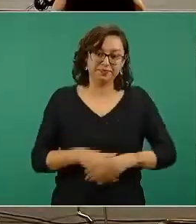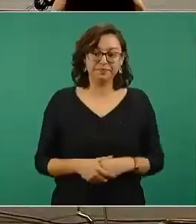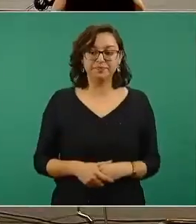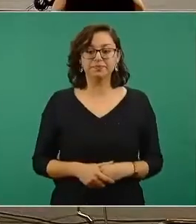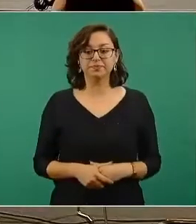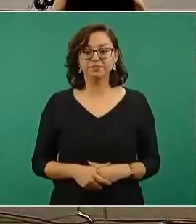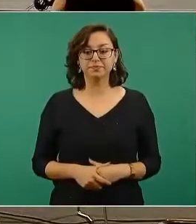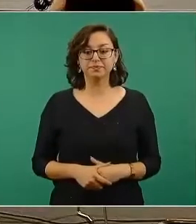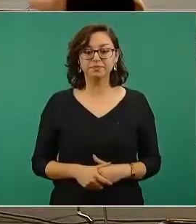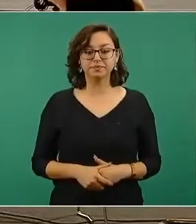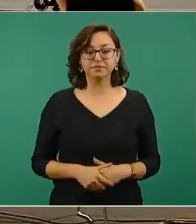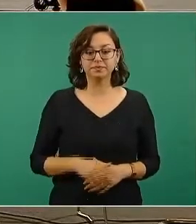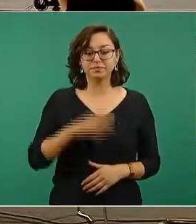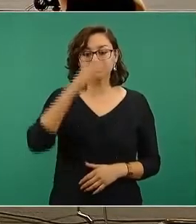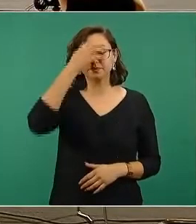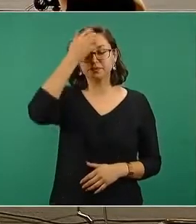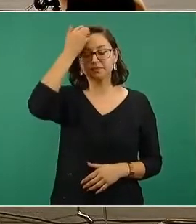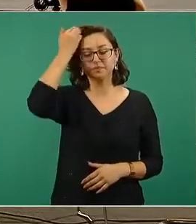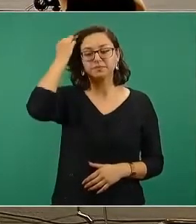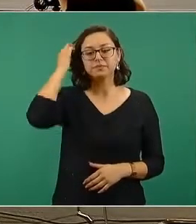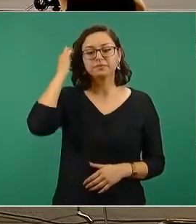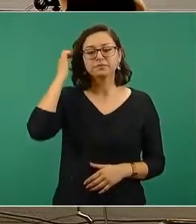dosis. Gracias.